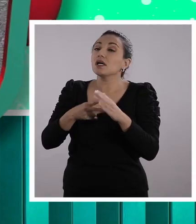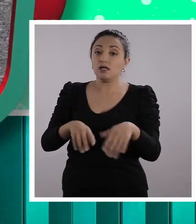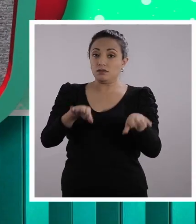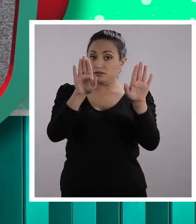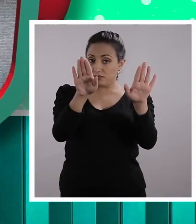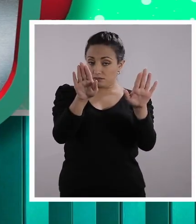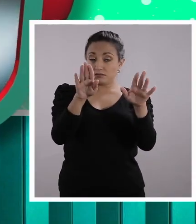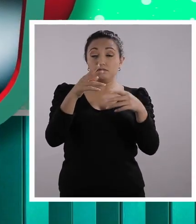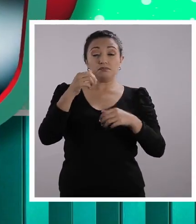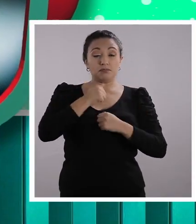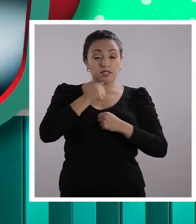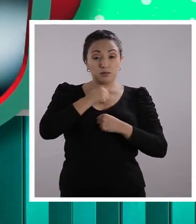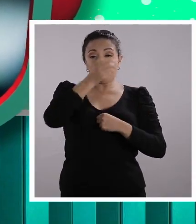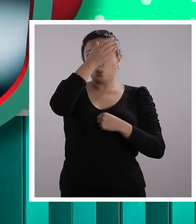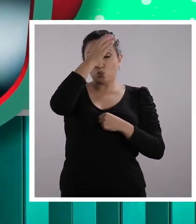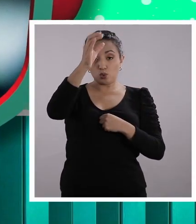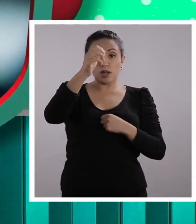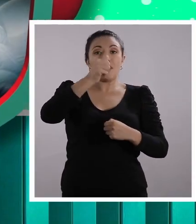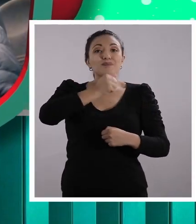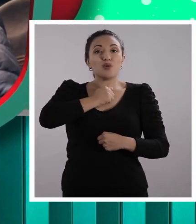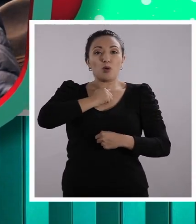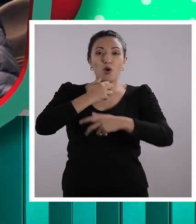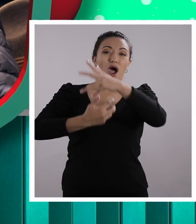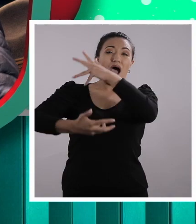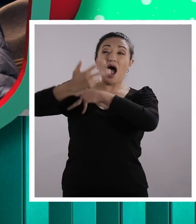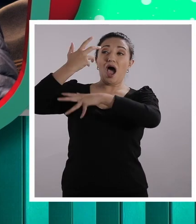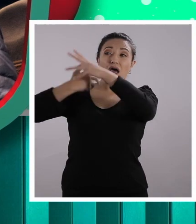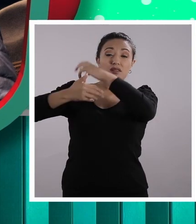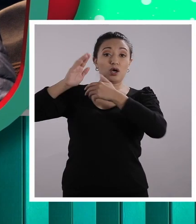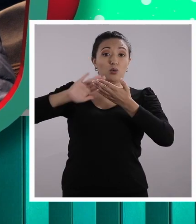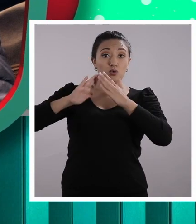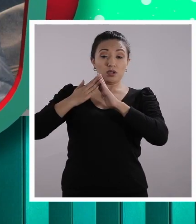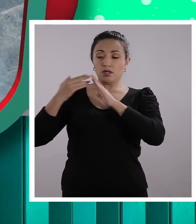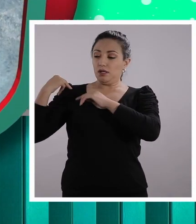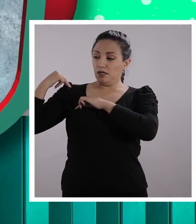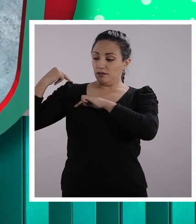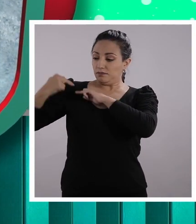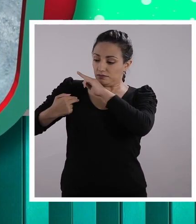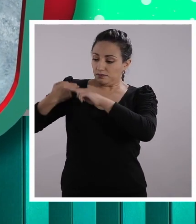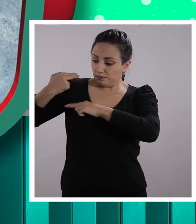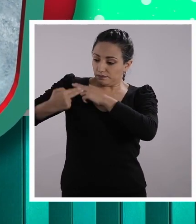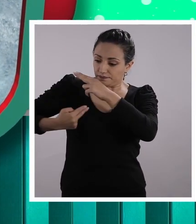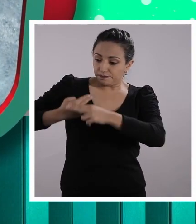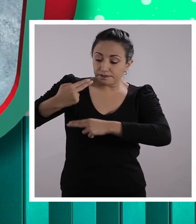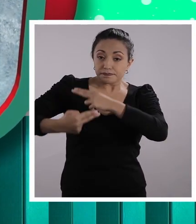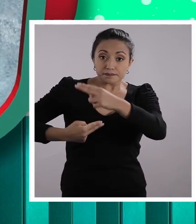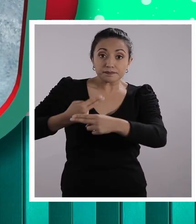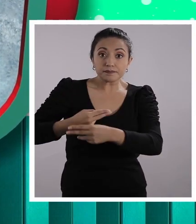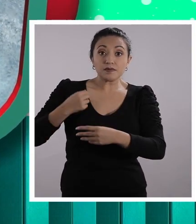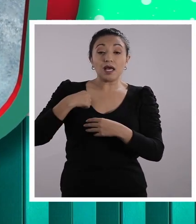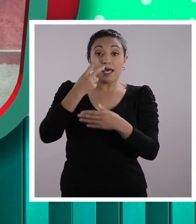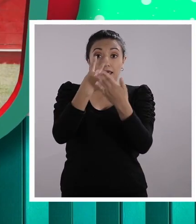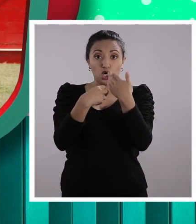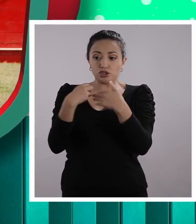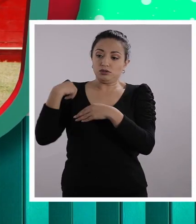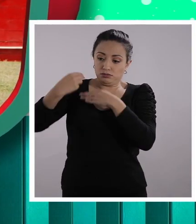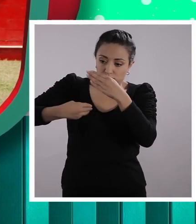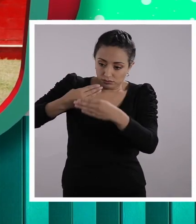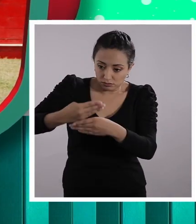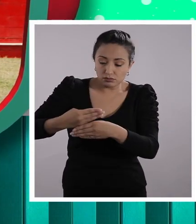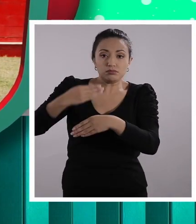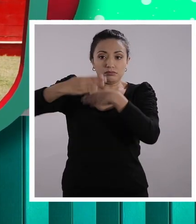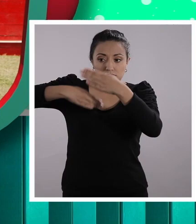cultural patrimonio cultural es la herencia cultural propia del pasado de una comunidad mantenida hasta la actualidad y